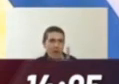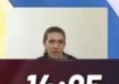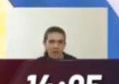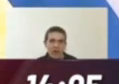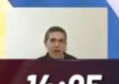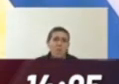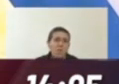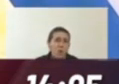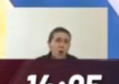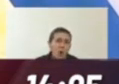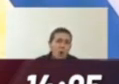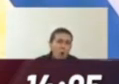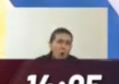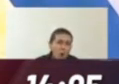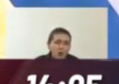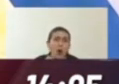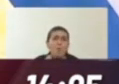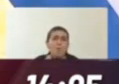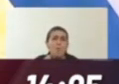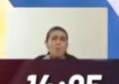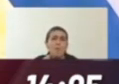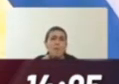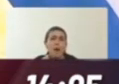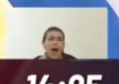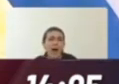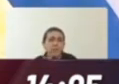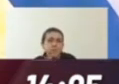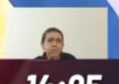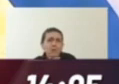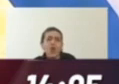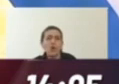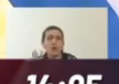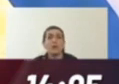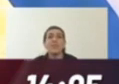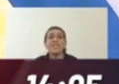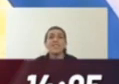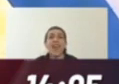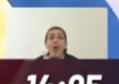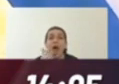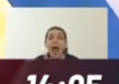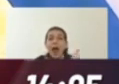estar contenida. Y quiero hablarle a los que más quiero, que son los jóvenes.